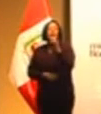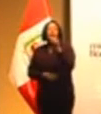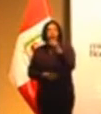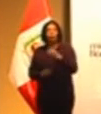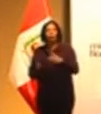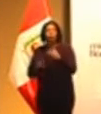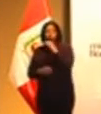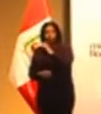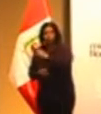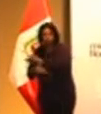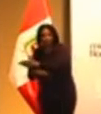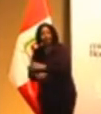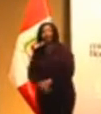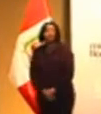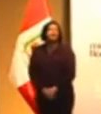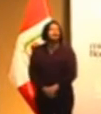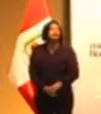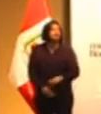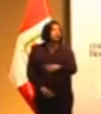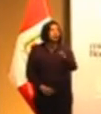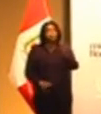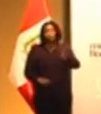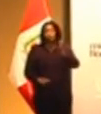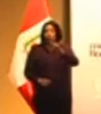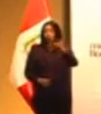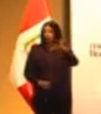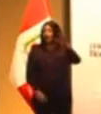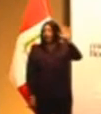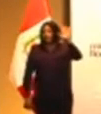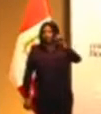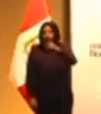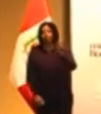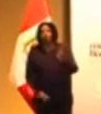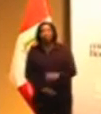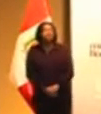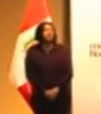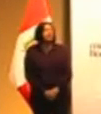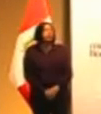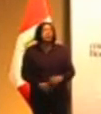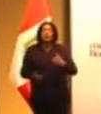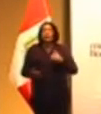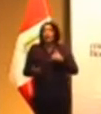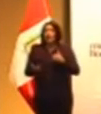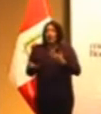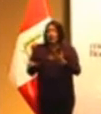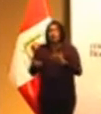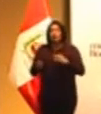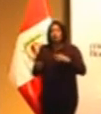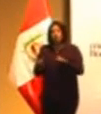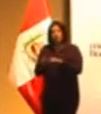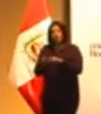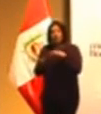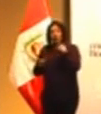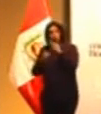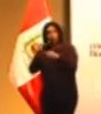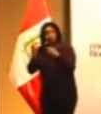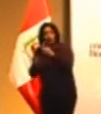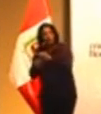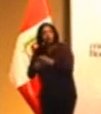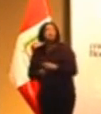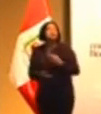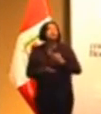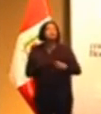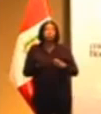prolongada, que son los usuarios que ya levantaron la mano. Quiero también contarles que